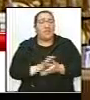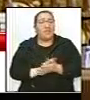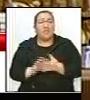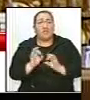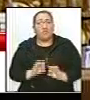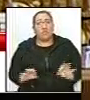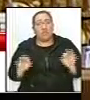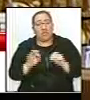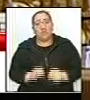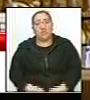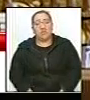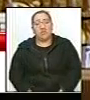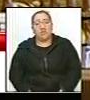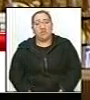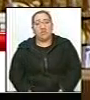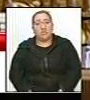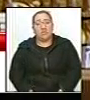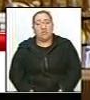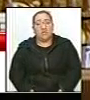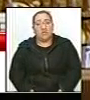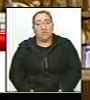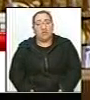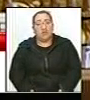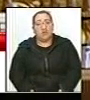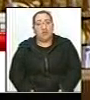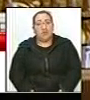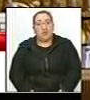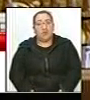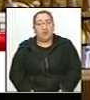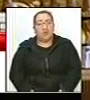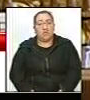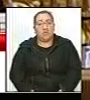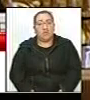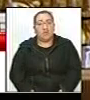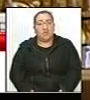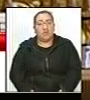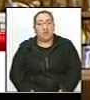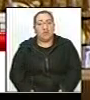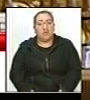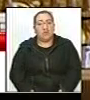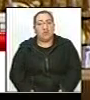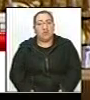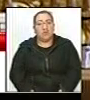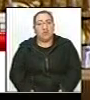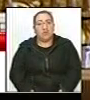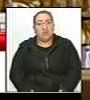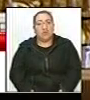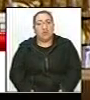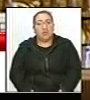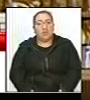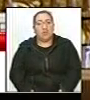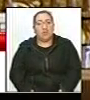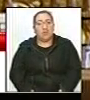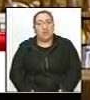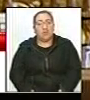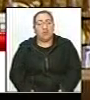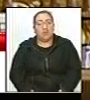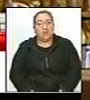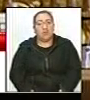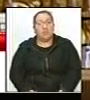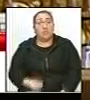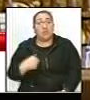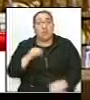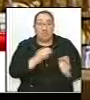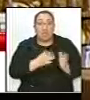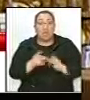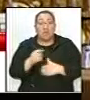importante. Y lo que estamos haciendo es justamente retomando ello. Parte de este proceso es justamente la coordinación